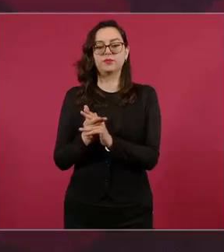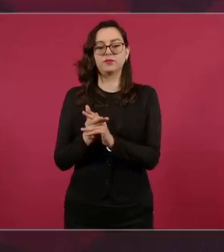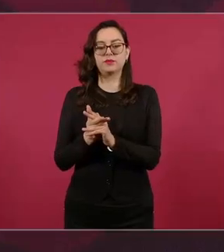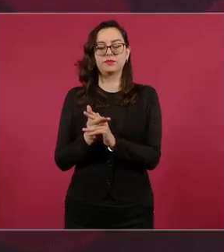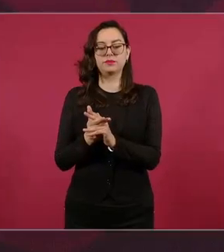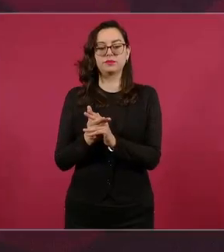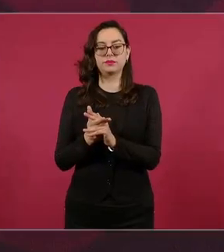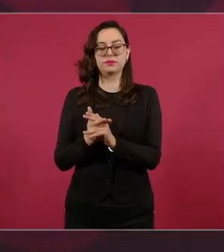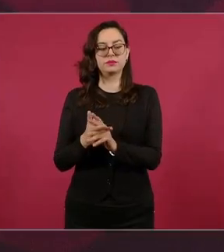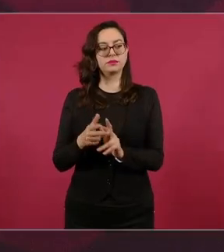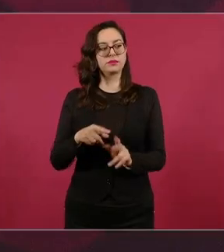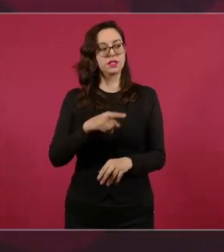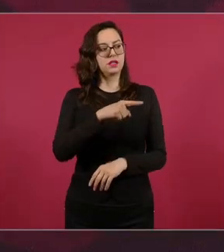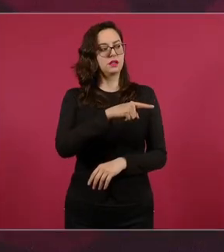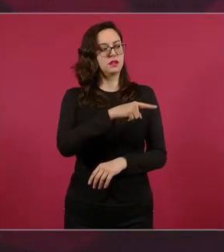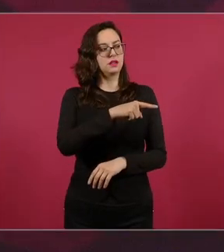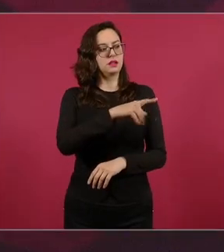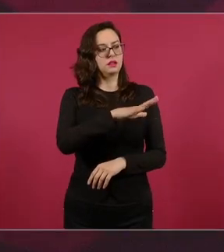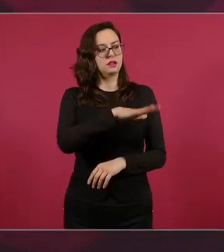pregúntale a